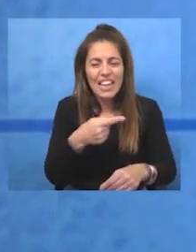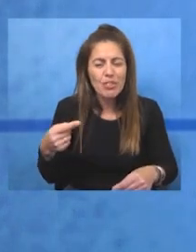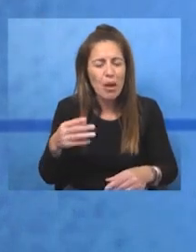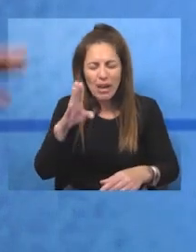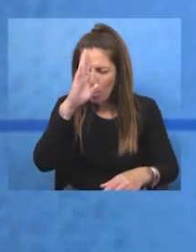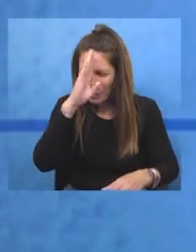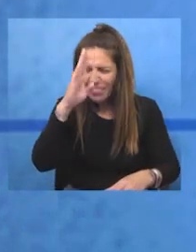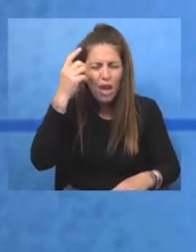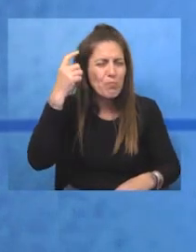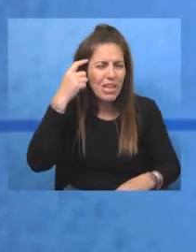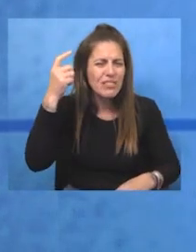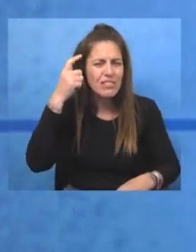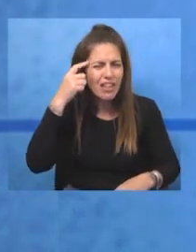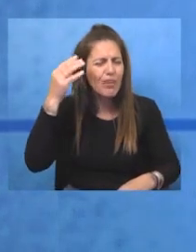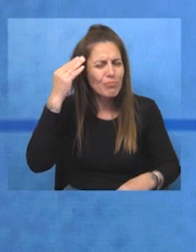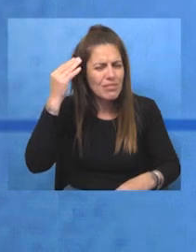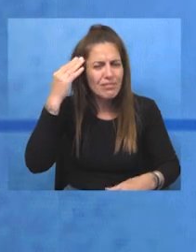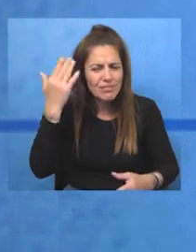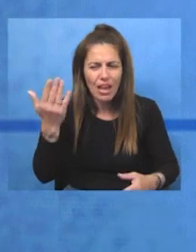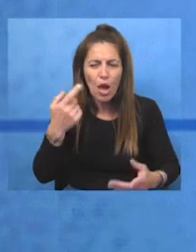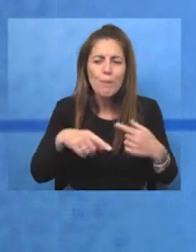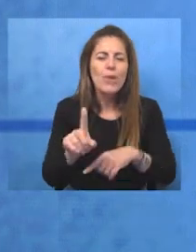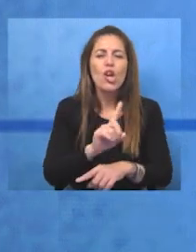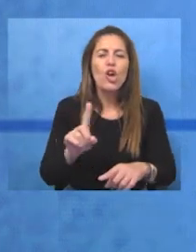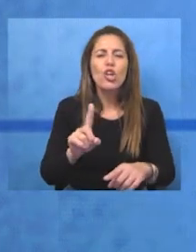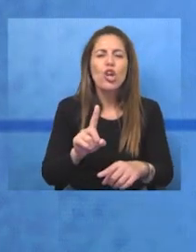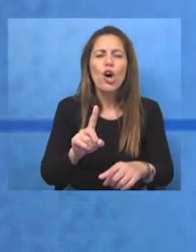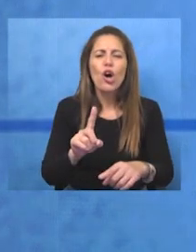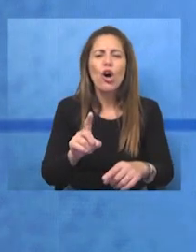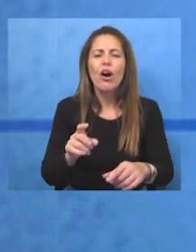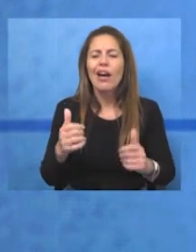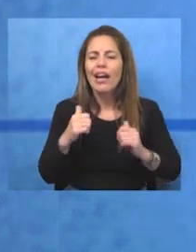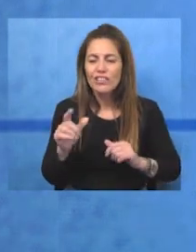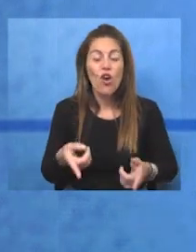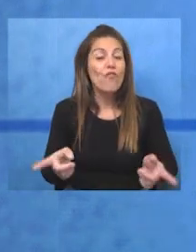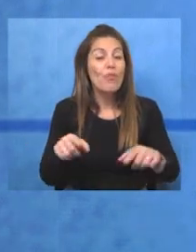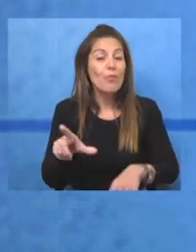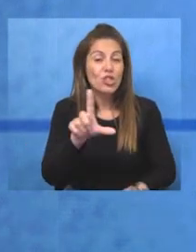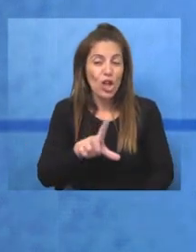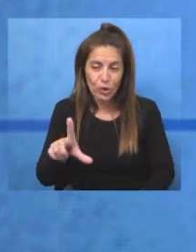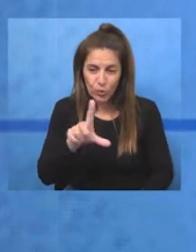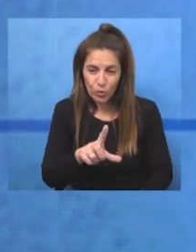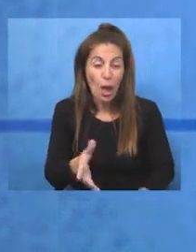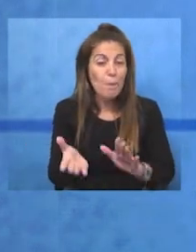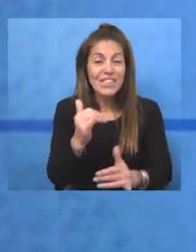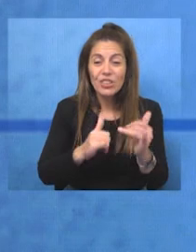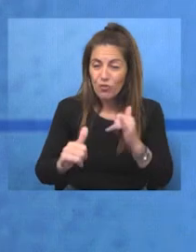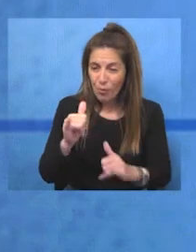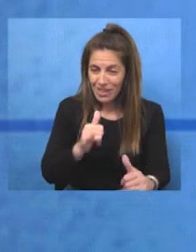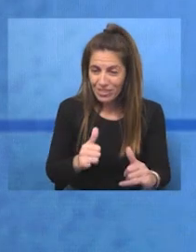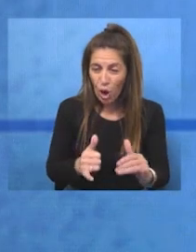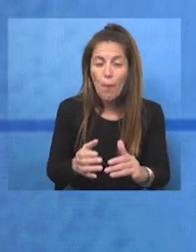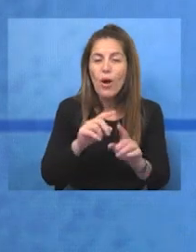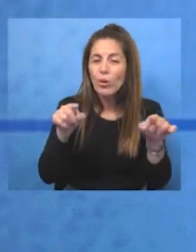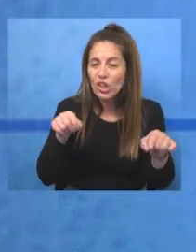aprender para pensar para reflexionar pero no se echen en la retranca que el lunes volvemos el lunes volvemos con más información con más